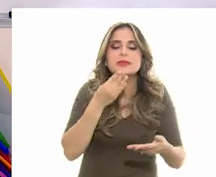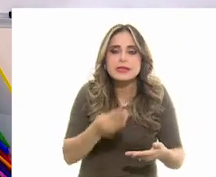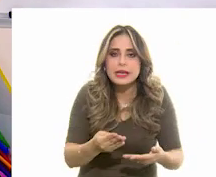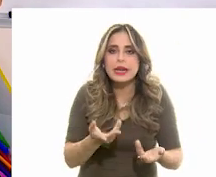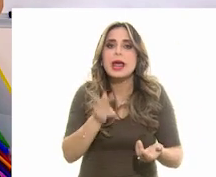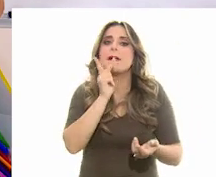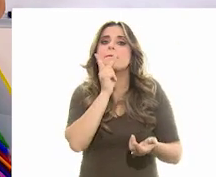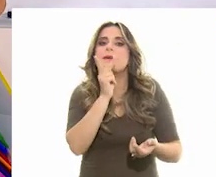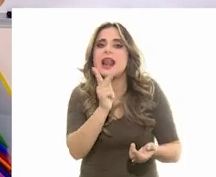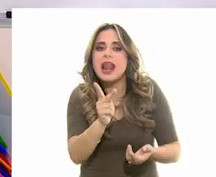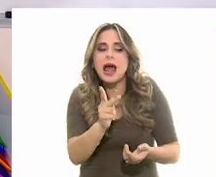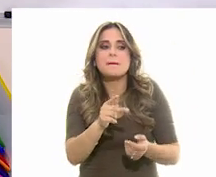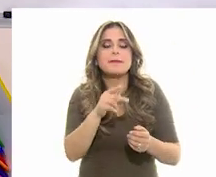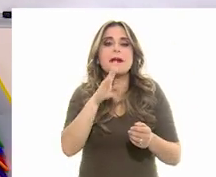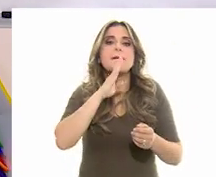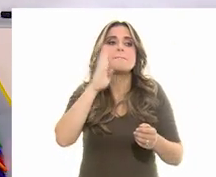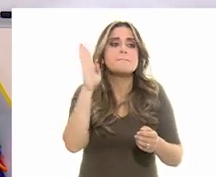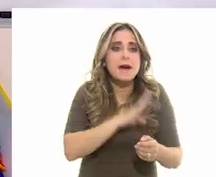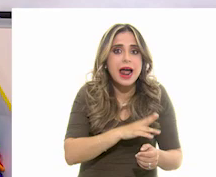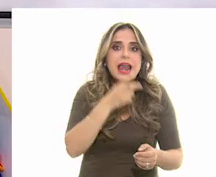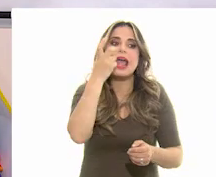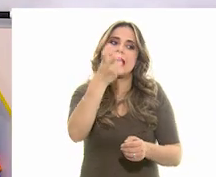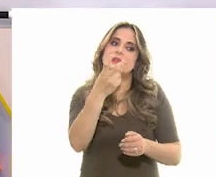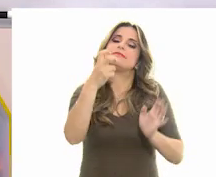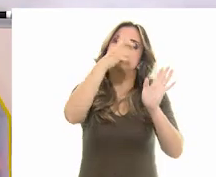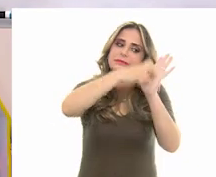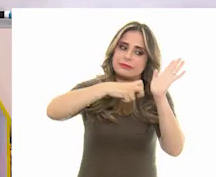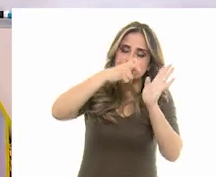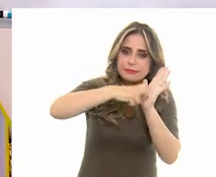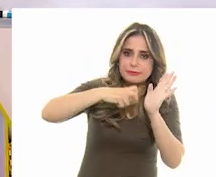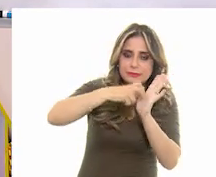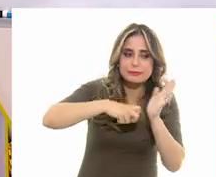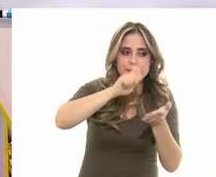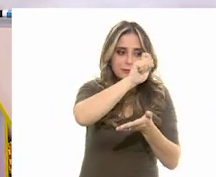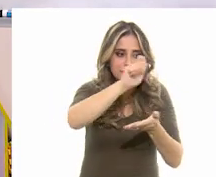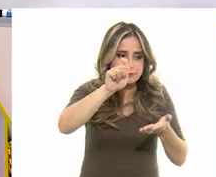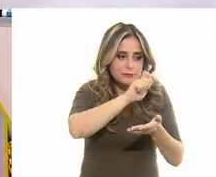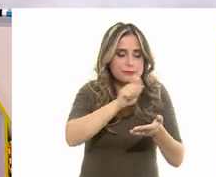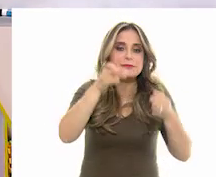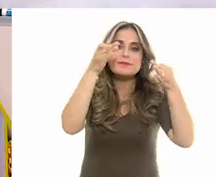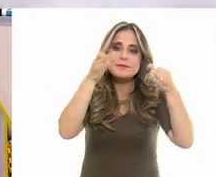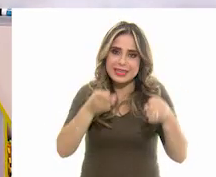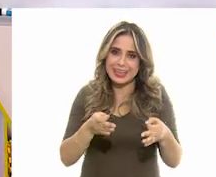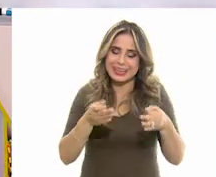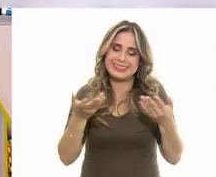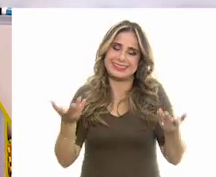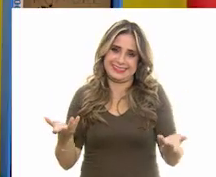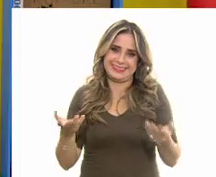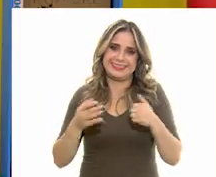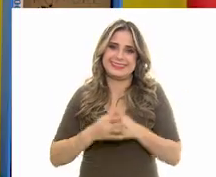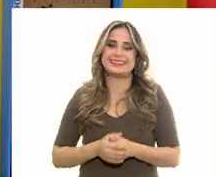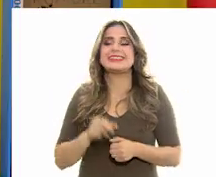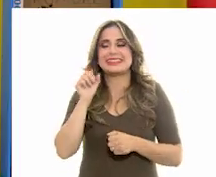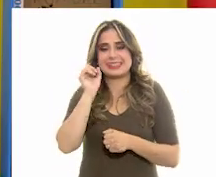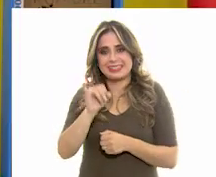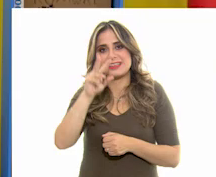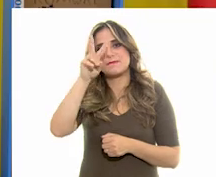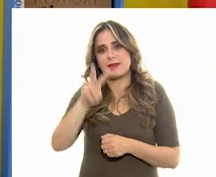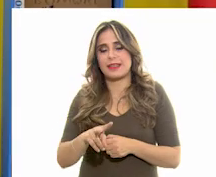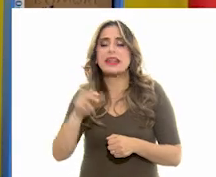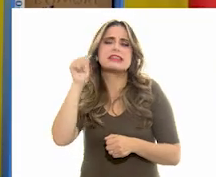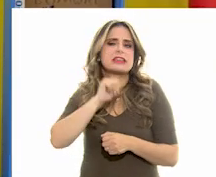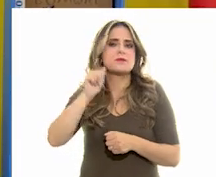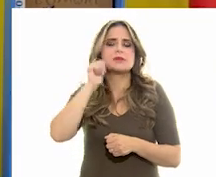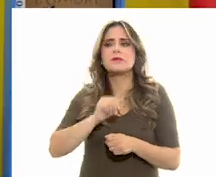tiene alguna falta de ortografía, y entonces vamos ahí a cambiarla. Perfecto, hay que pulirlo, como cualquier obra de arte,